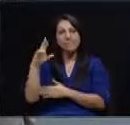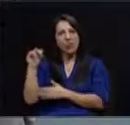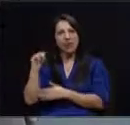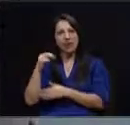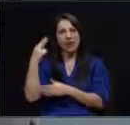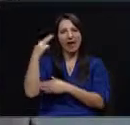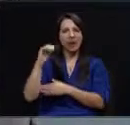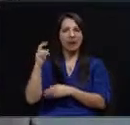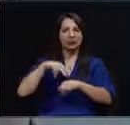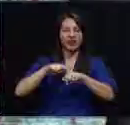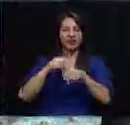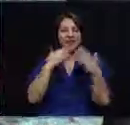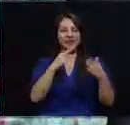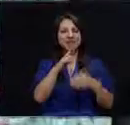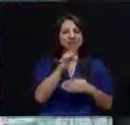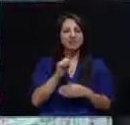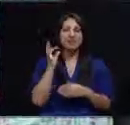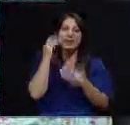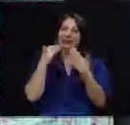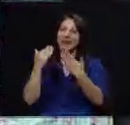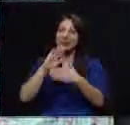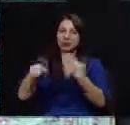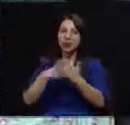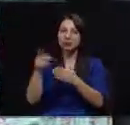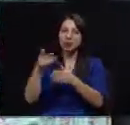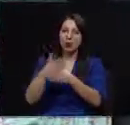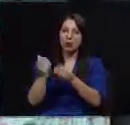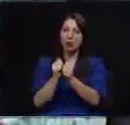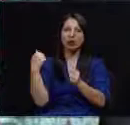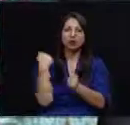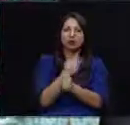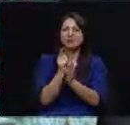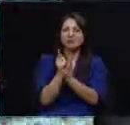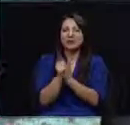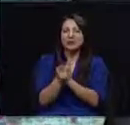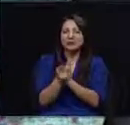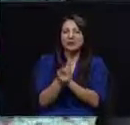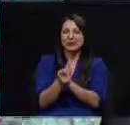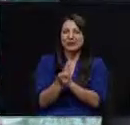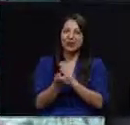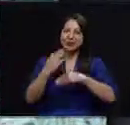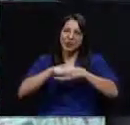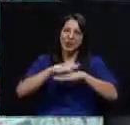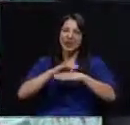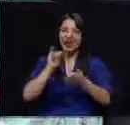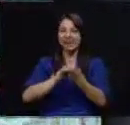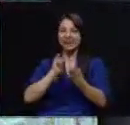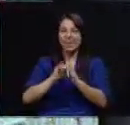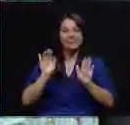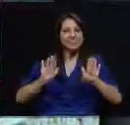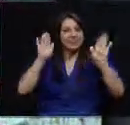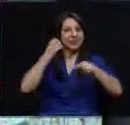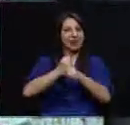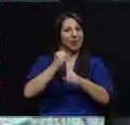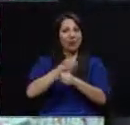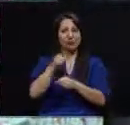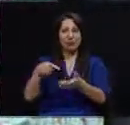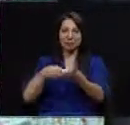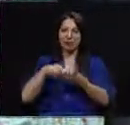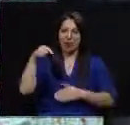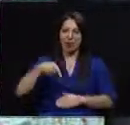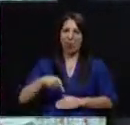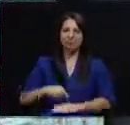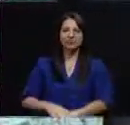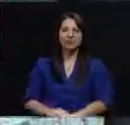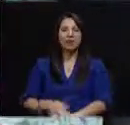héroe nacional. Gracias, Rocío. Gracias, Roberto. Gracias a los invitados por haber compartido con nosotros, aunque fueron unos minutos, sobre este maravilloso trabajo que ustedes nos